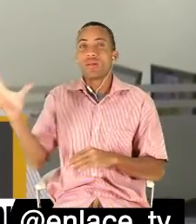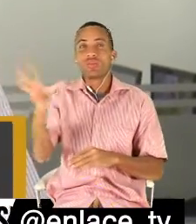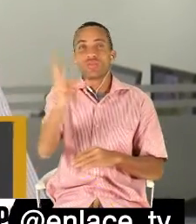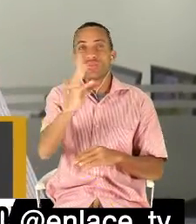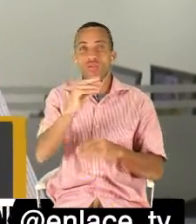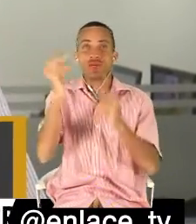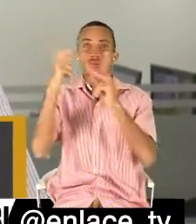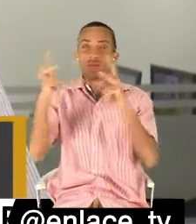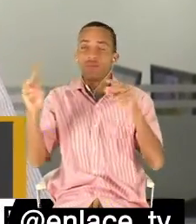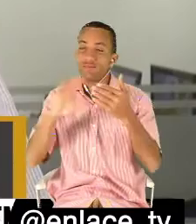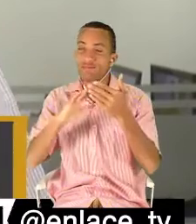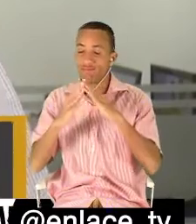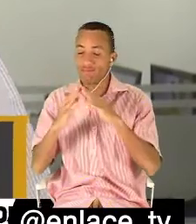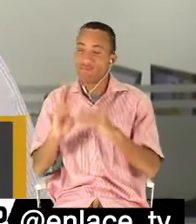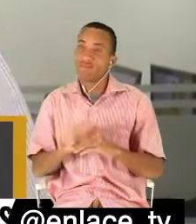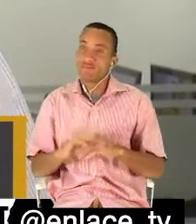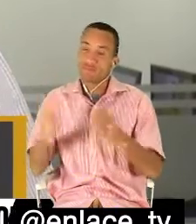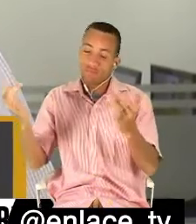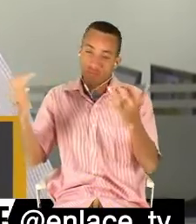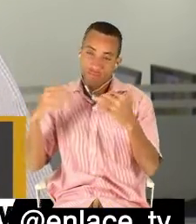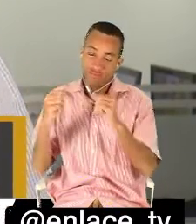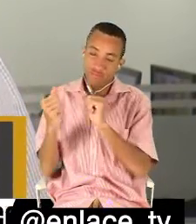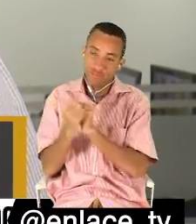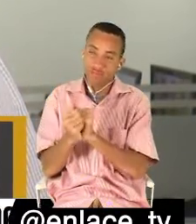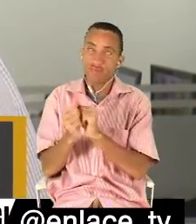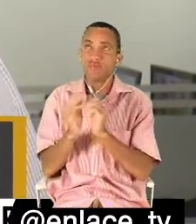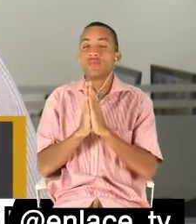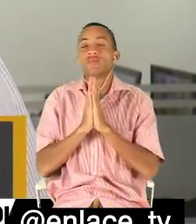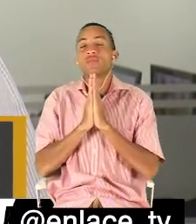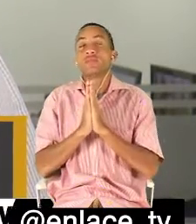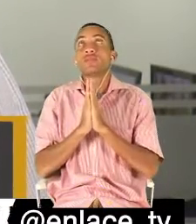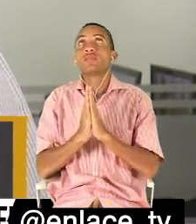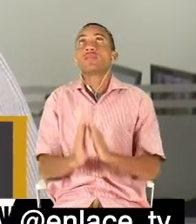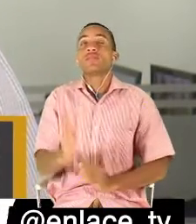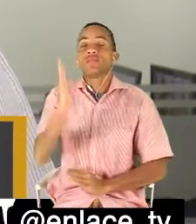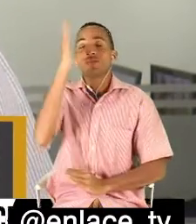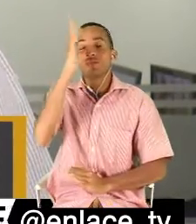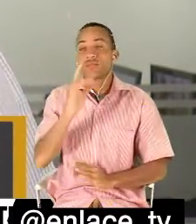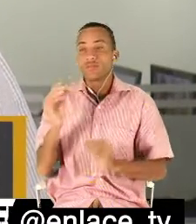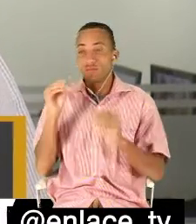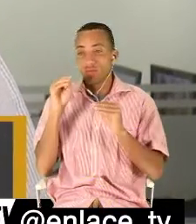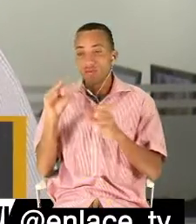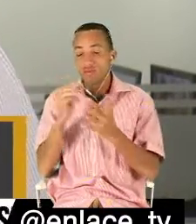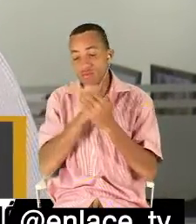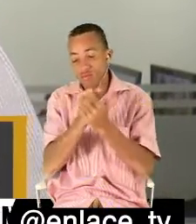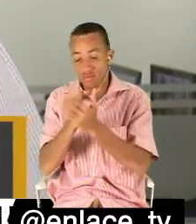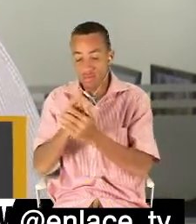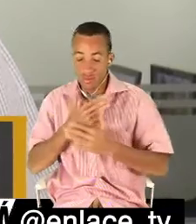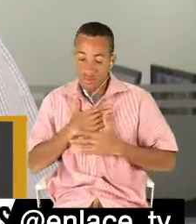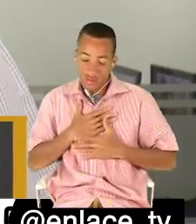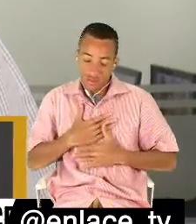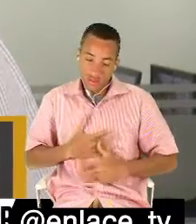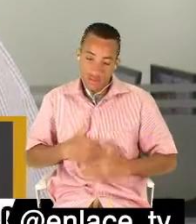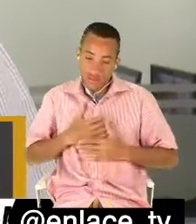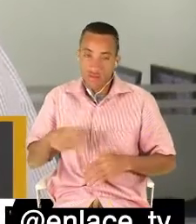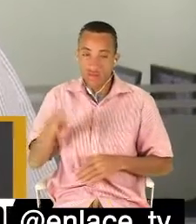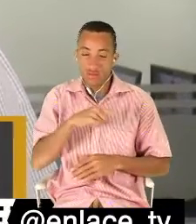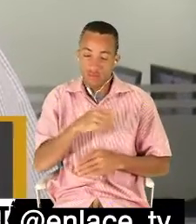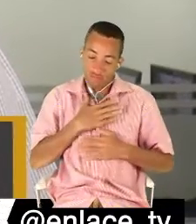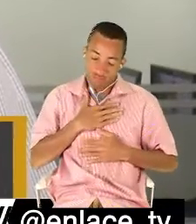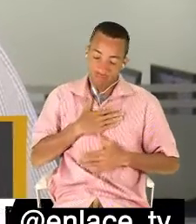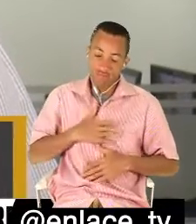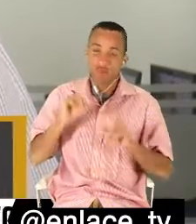que nos acompañen en este dolor, que eleven sus oraciones a Dios para que, pues, reconforten a su familia y nos reconforten a nosotros también